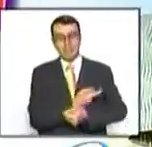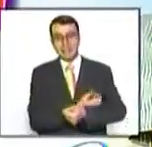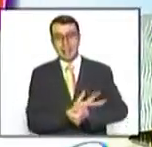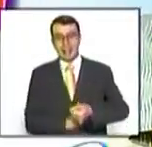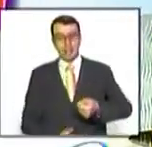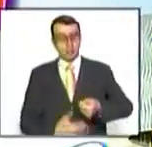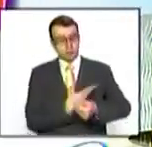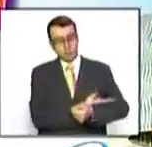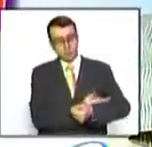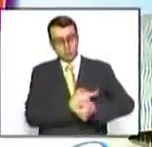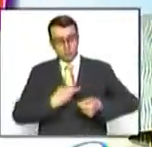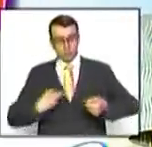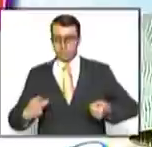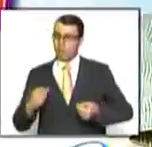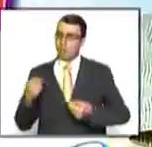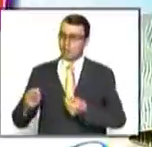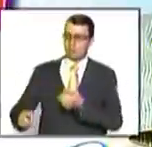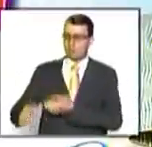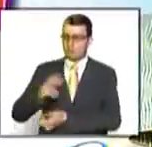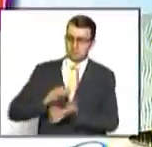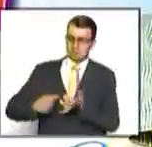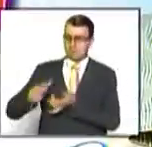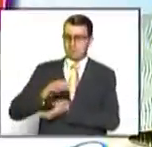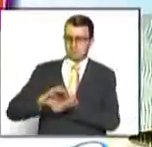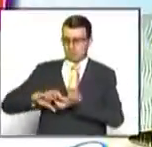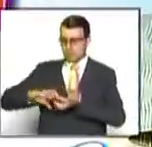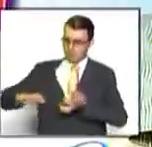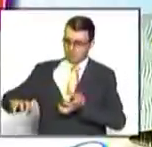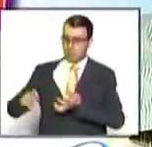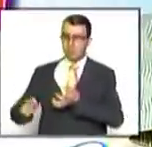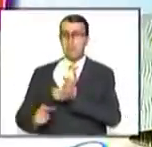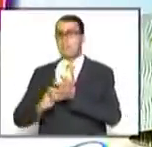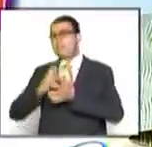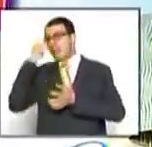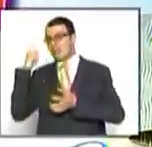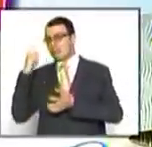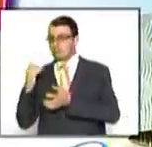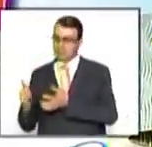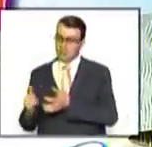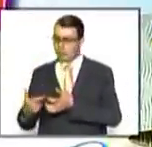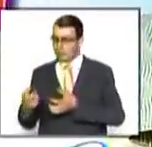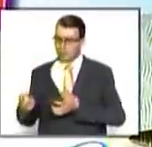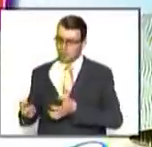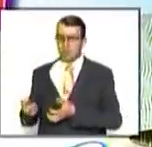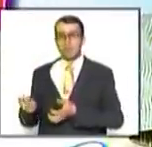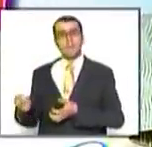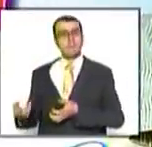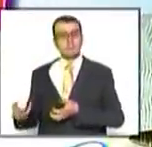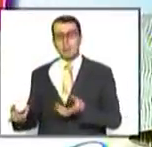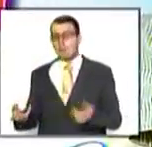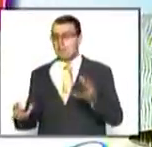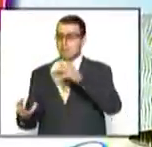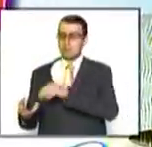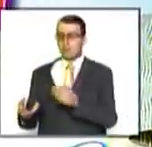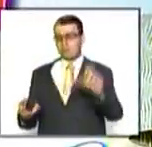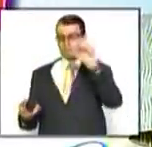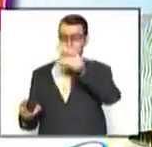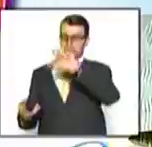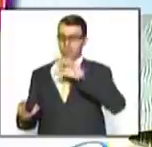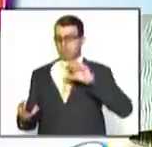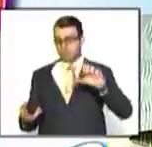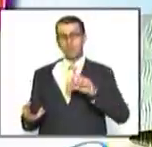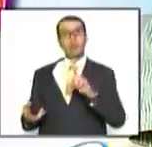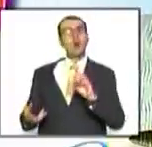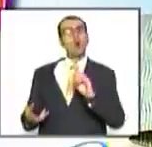se ha sido centrifugada, se ha extraído el plasma de él, se le ha adicionado un